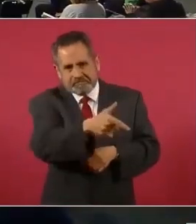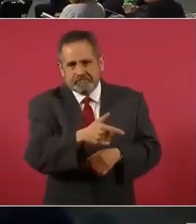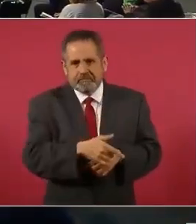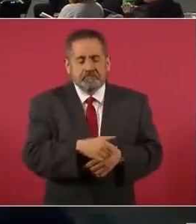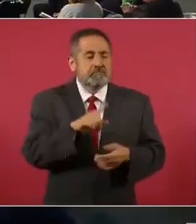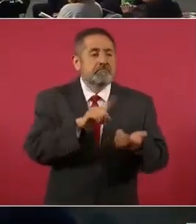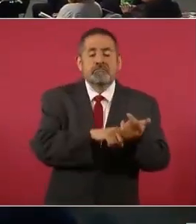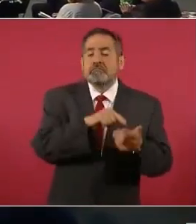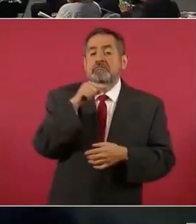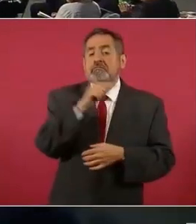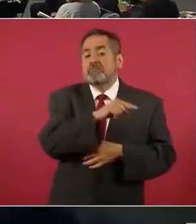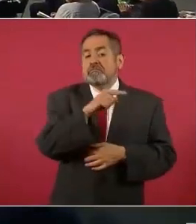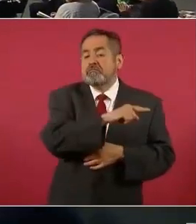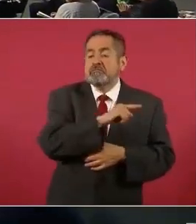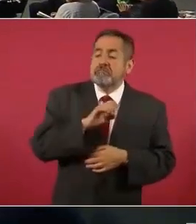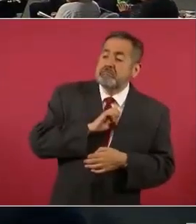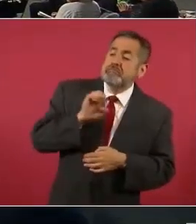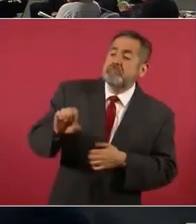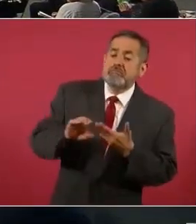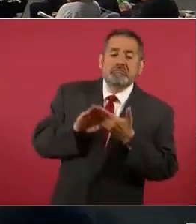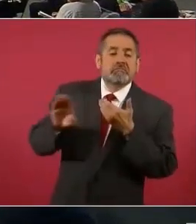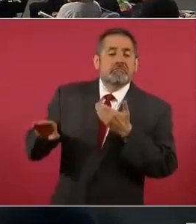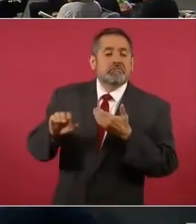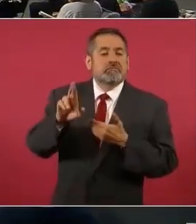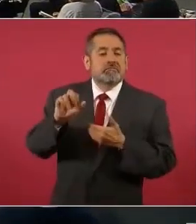el racismo.